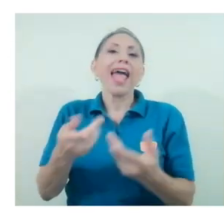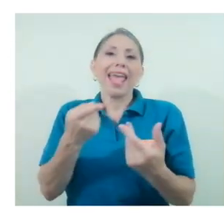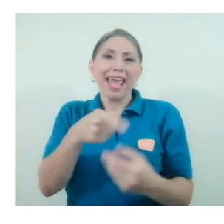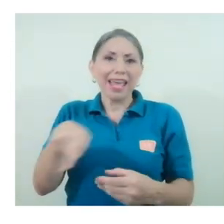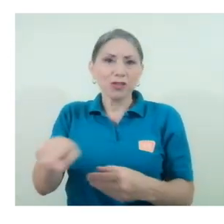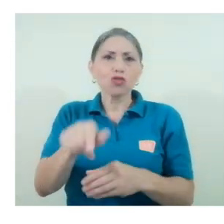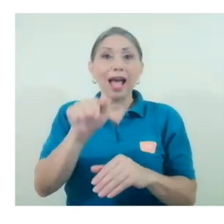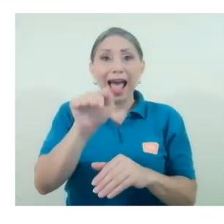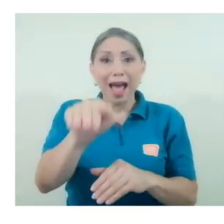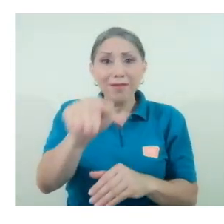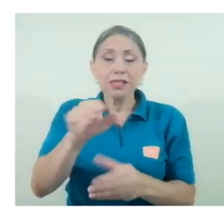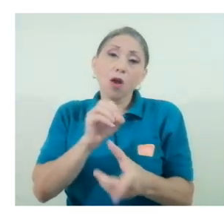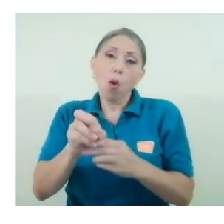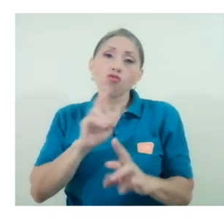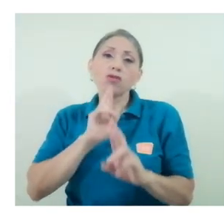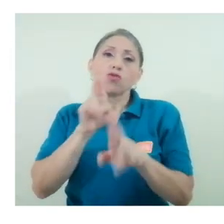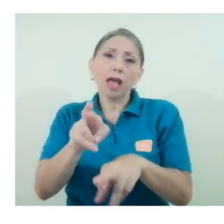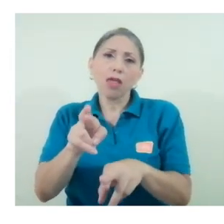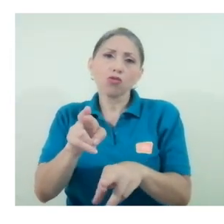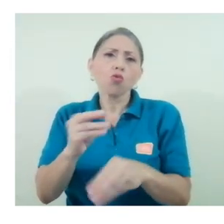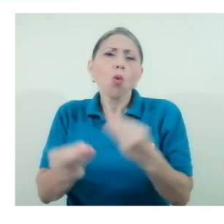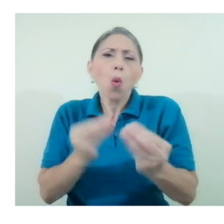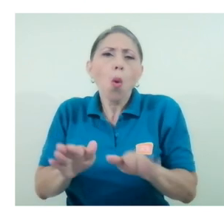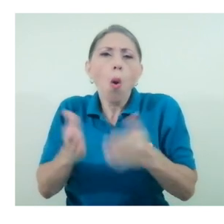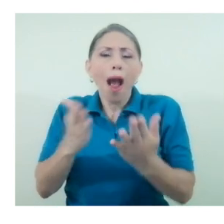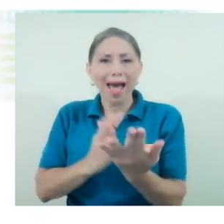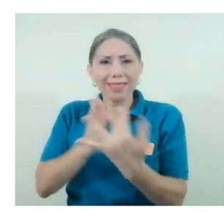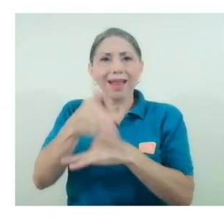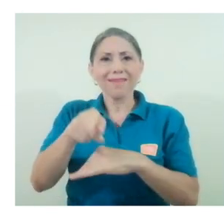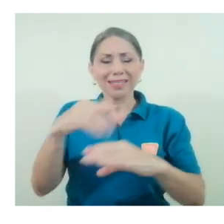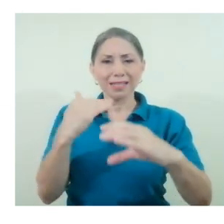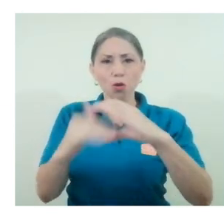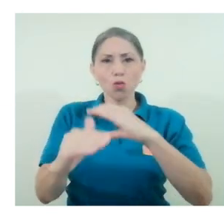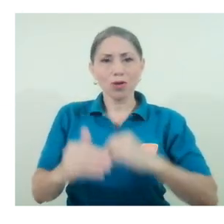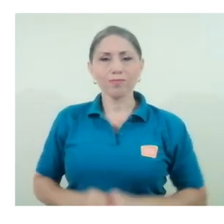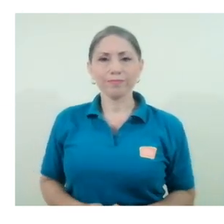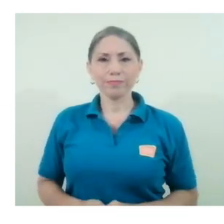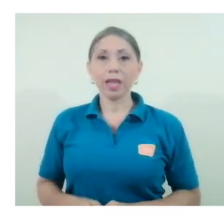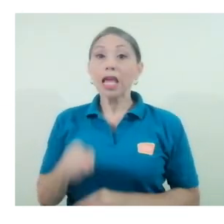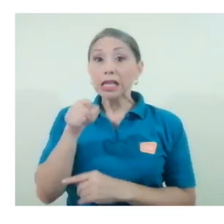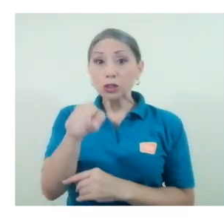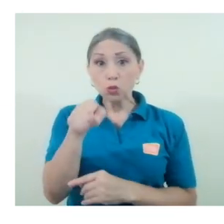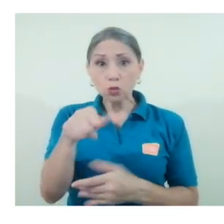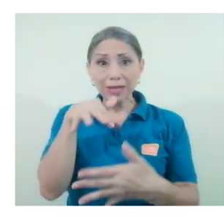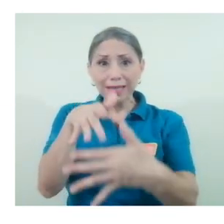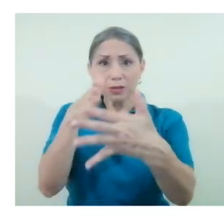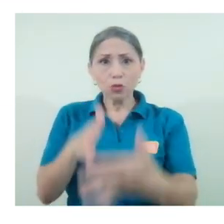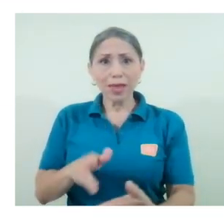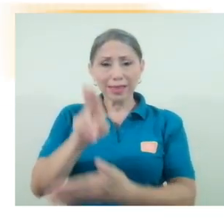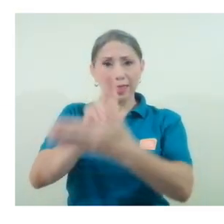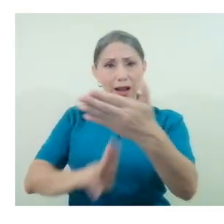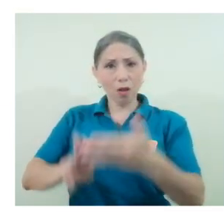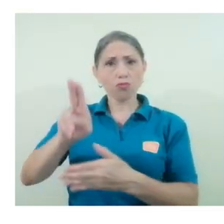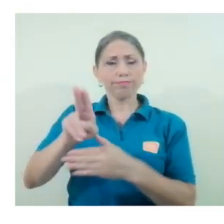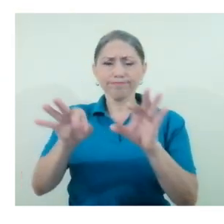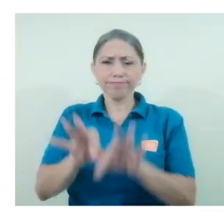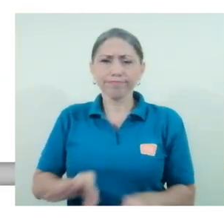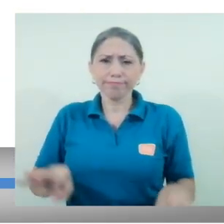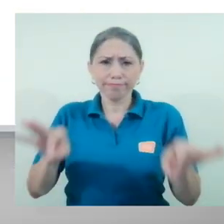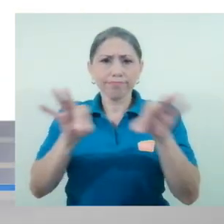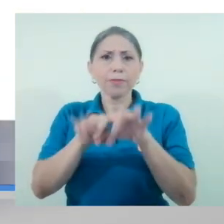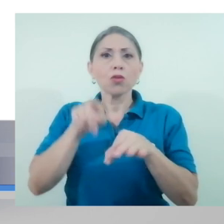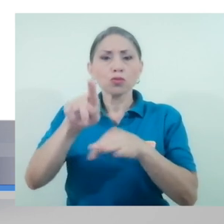se envía la notificación o el resultado a través de este correo electrónico. Si usted es estudiante de la U,